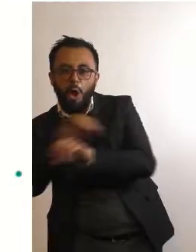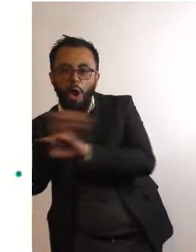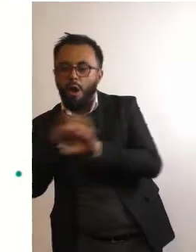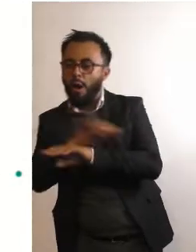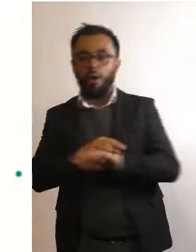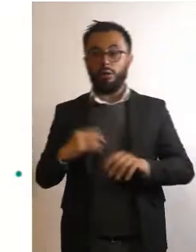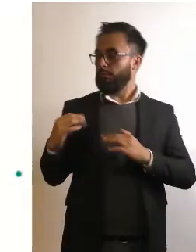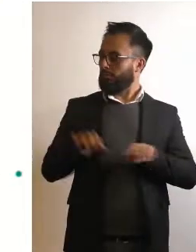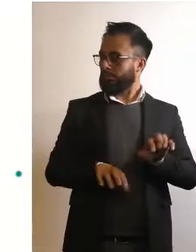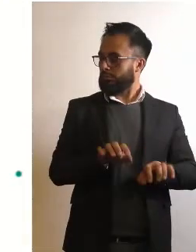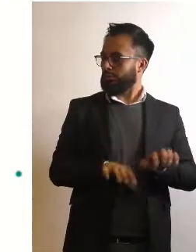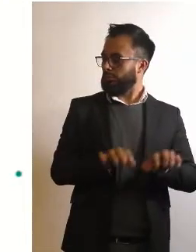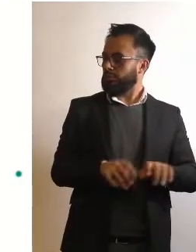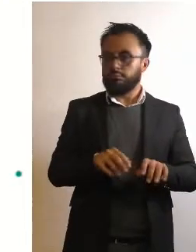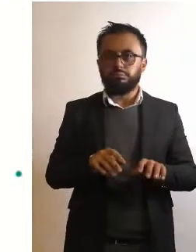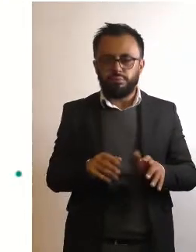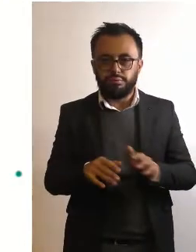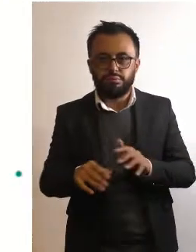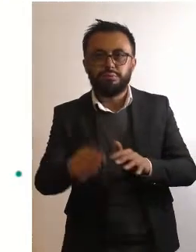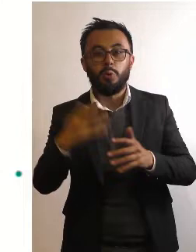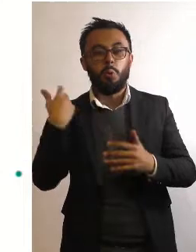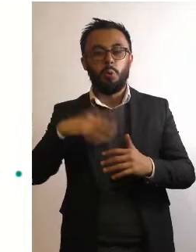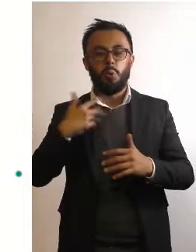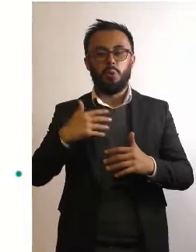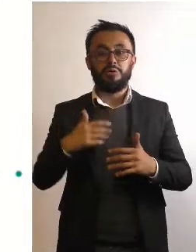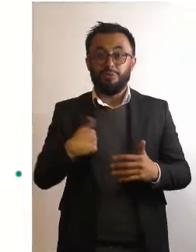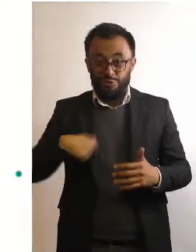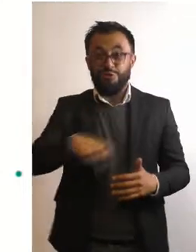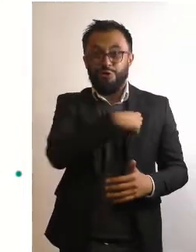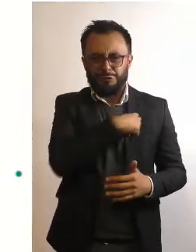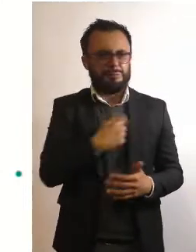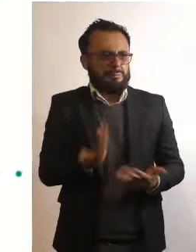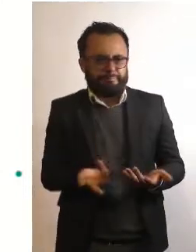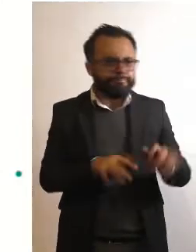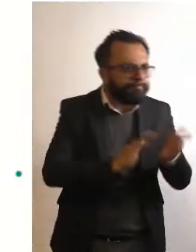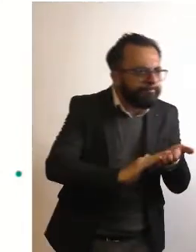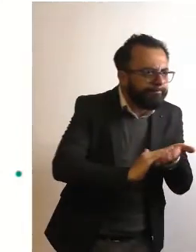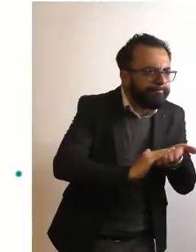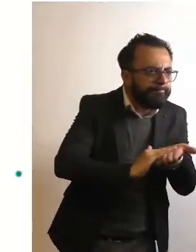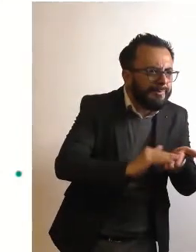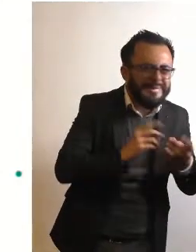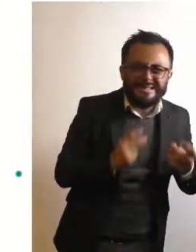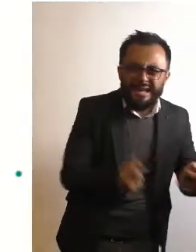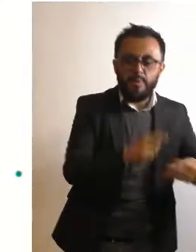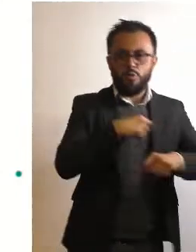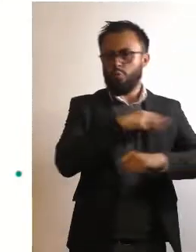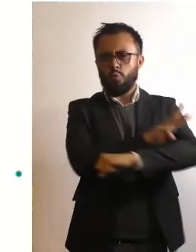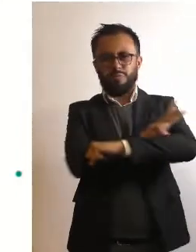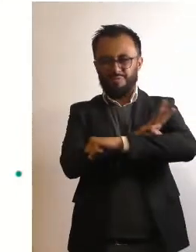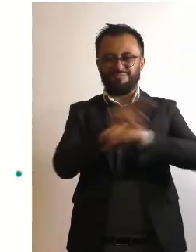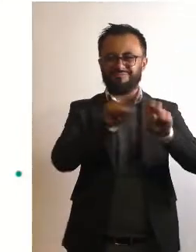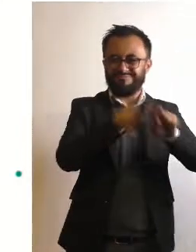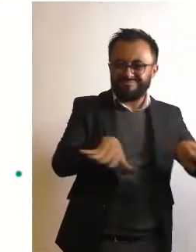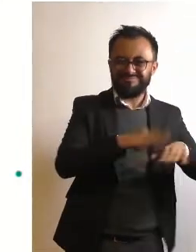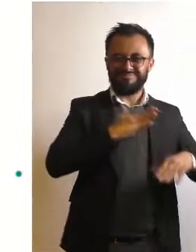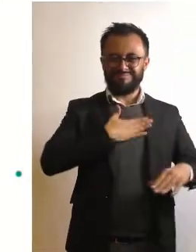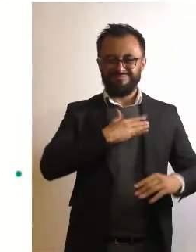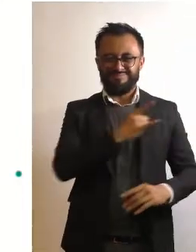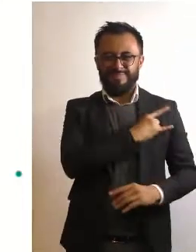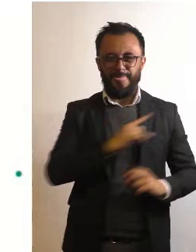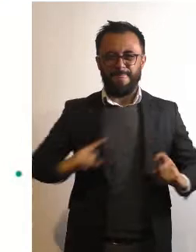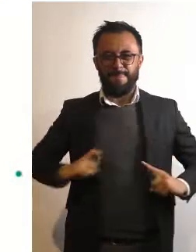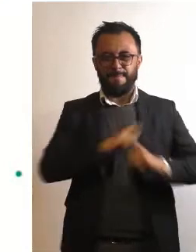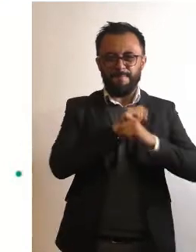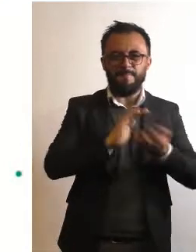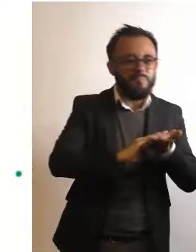la universidad. Entonces, pues recuperamos nuestras plataformas y luego nos convertimos